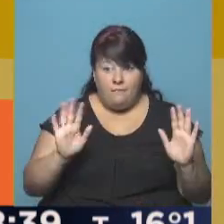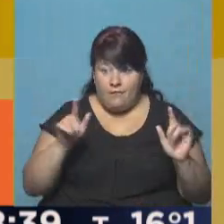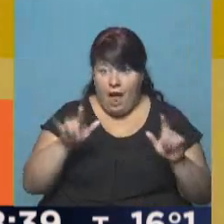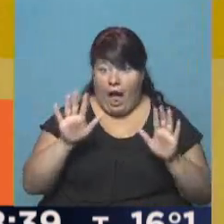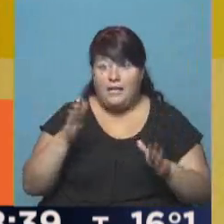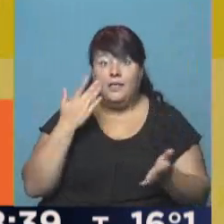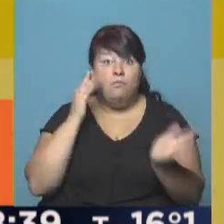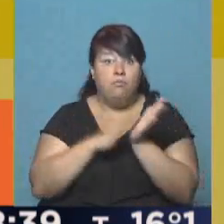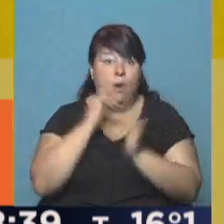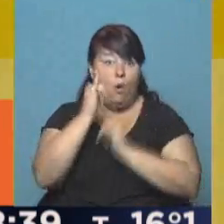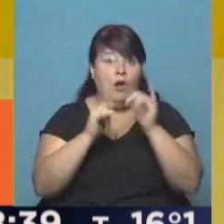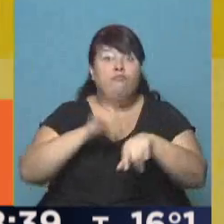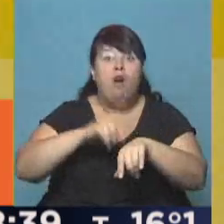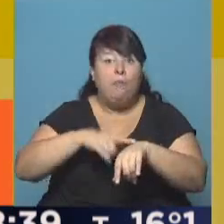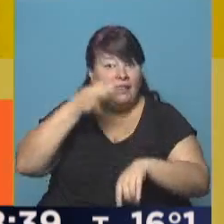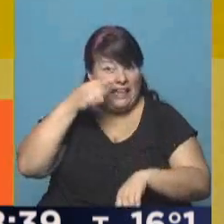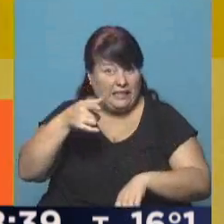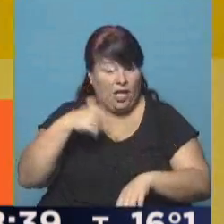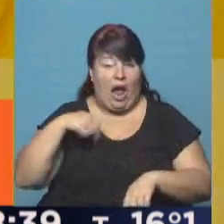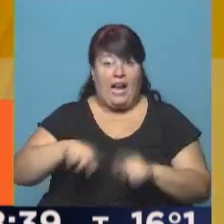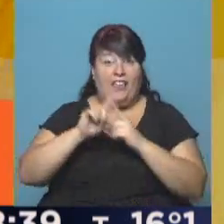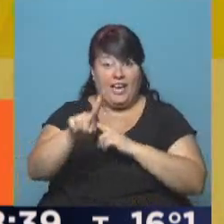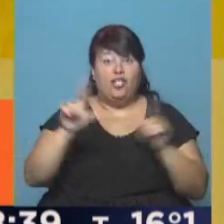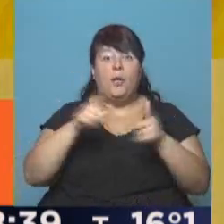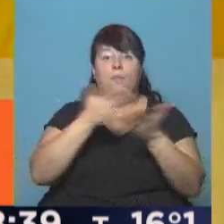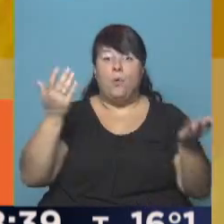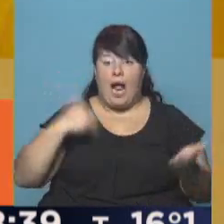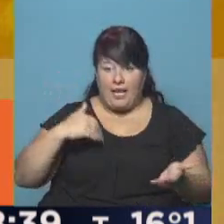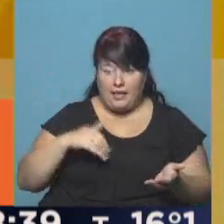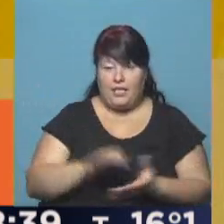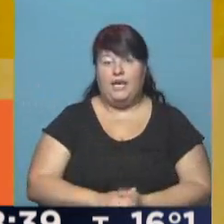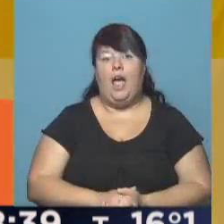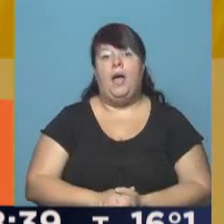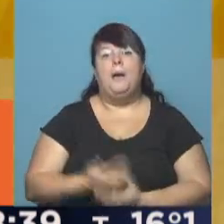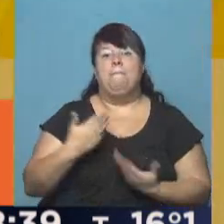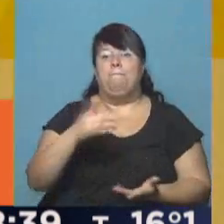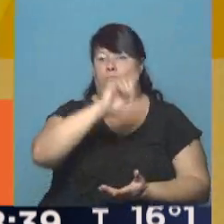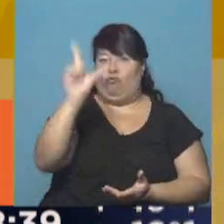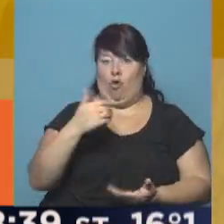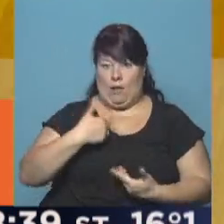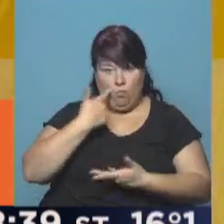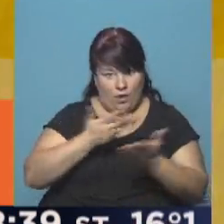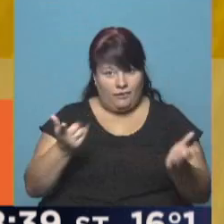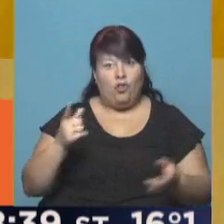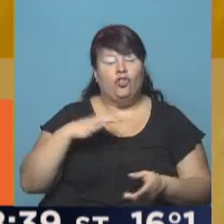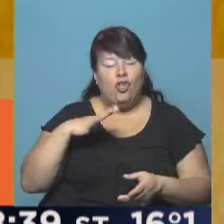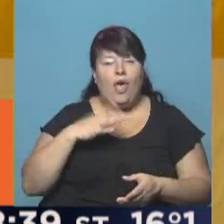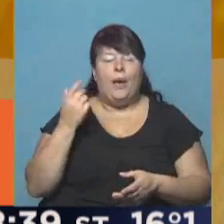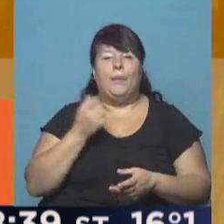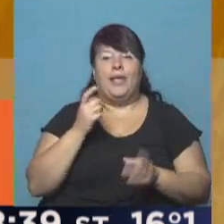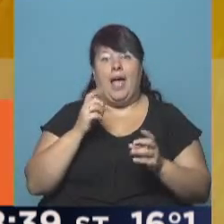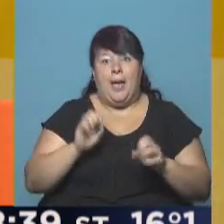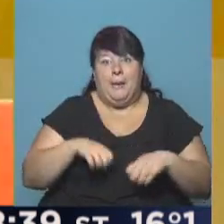estos son los testimonios desde el momento que estamos en vivo por la televisión pública argentina para todo el país todavía intentando